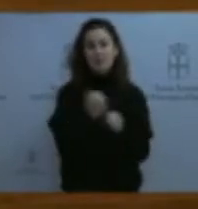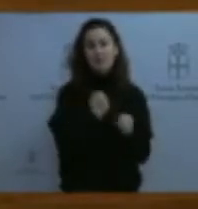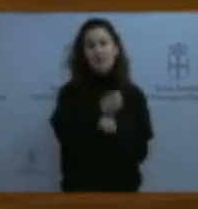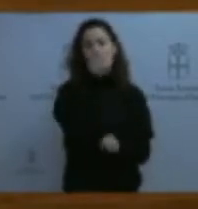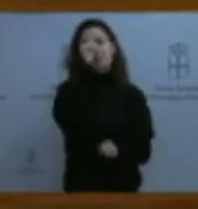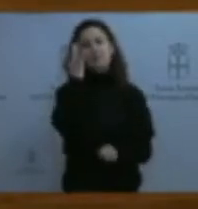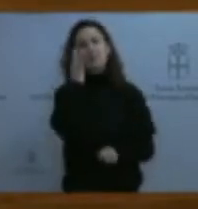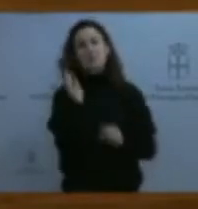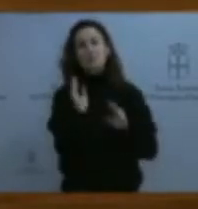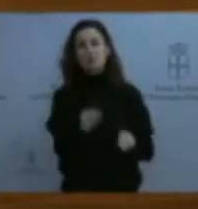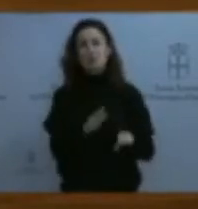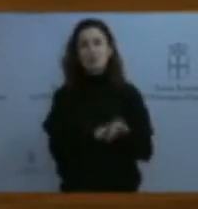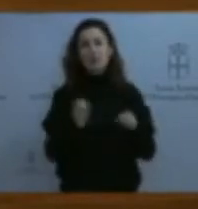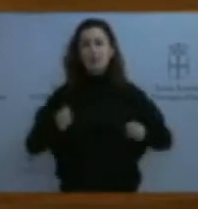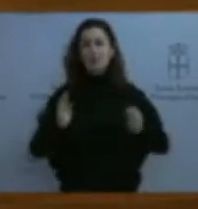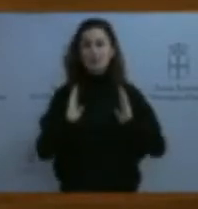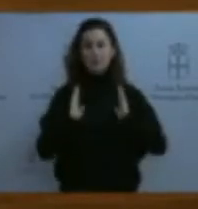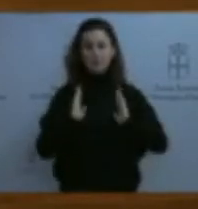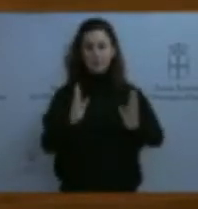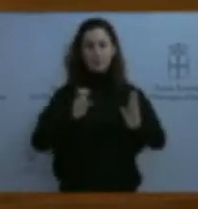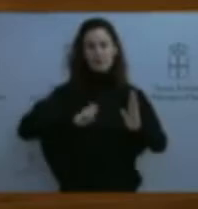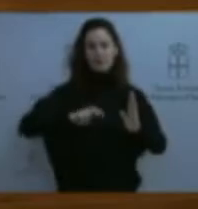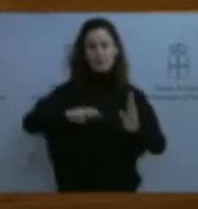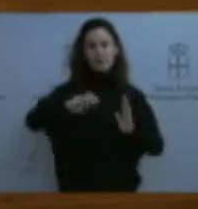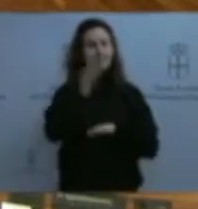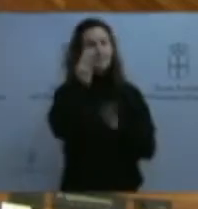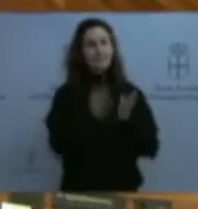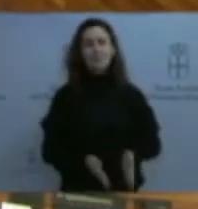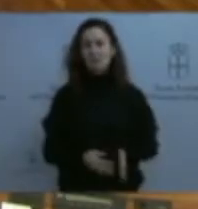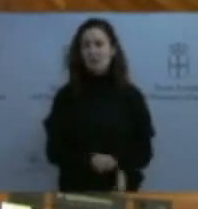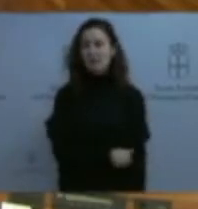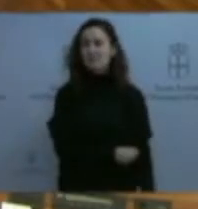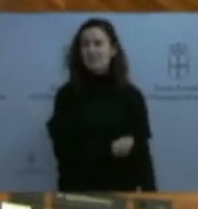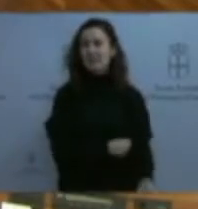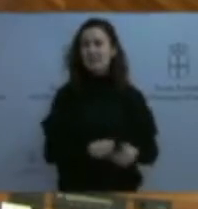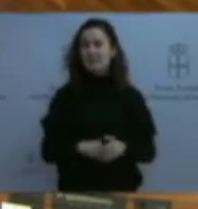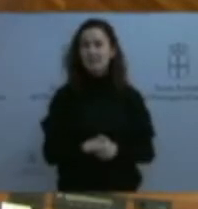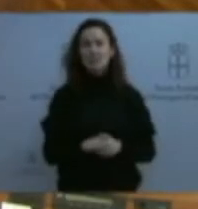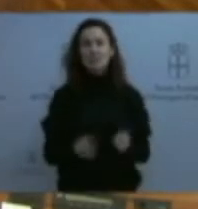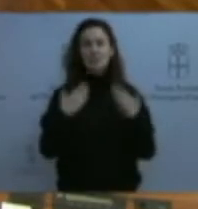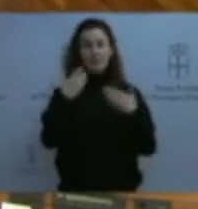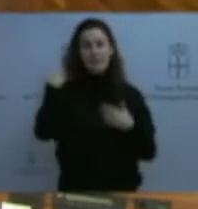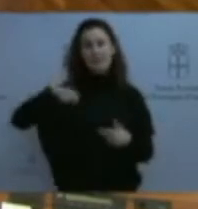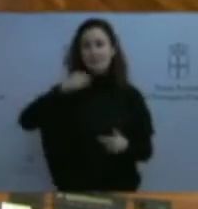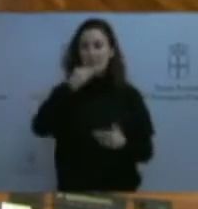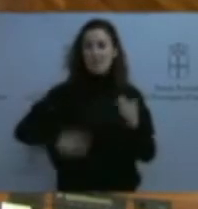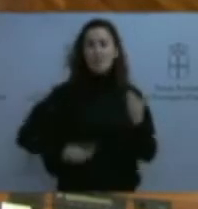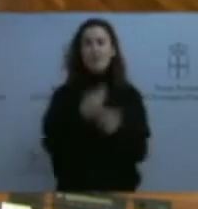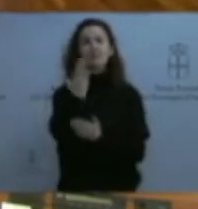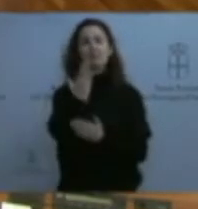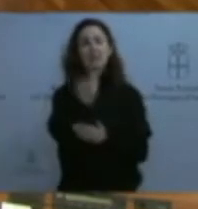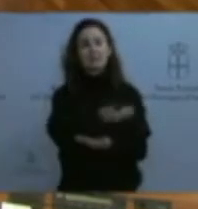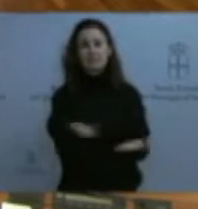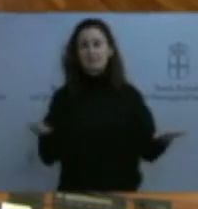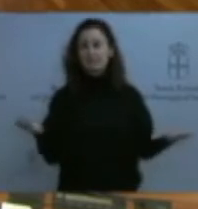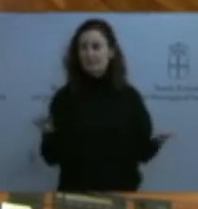trabajadores a cruzar la carretera con una venda en los ojos. Muchas gracias. Muy buenos días, presidente. Muy buenos días, señorías. Bueno,